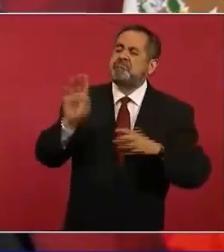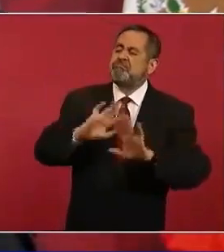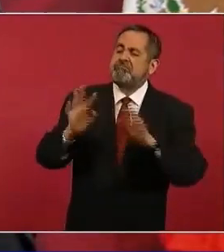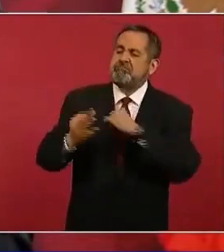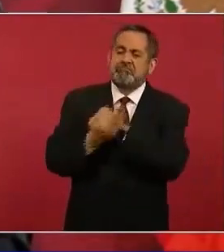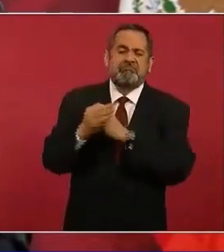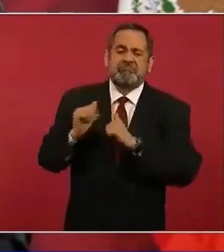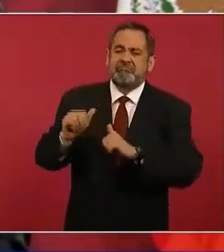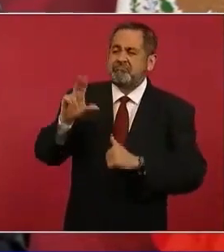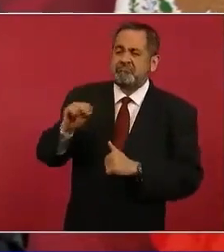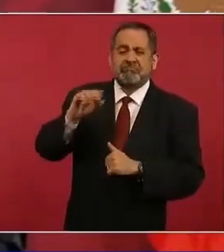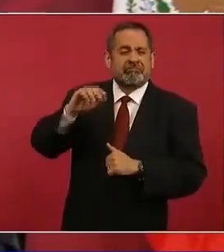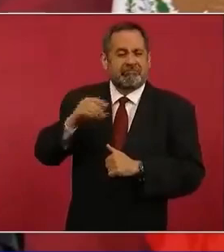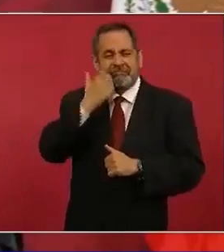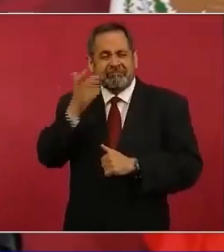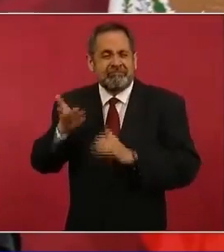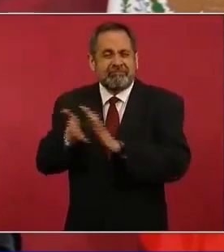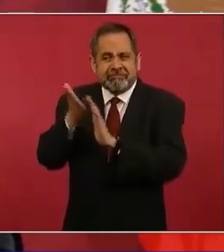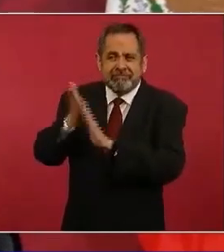de